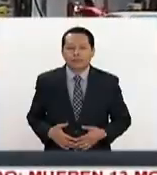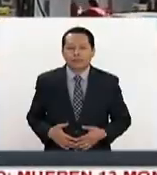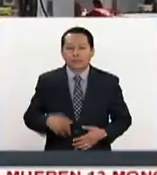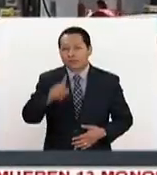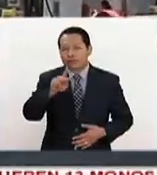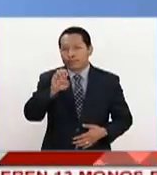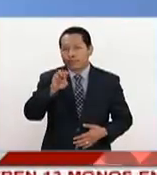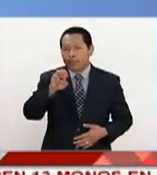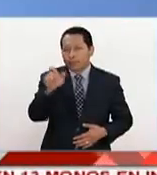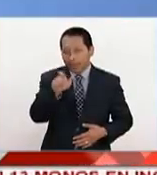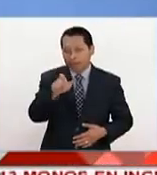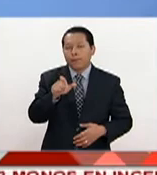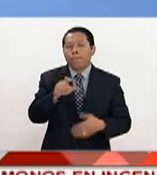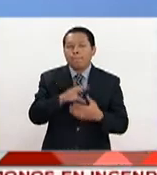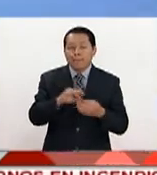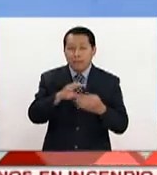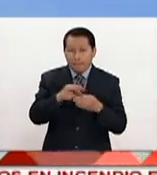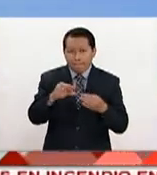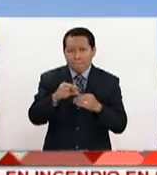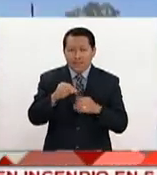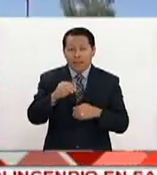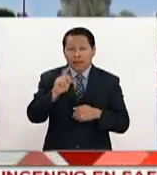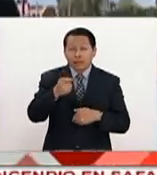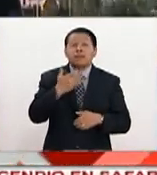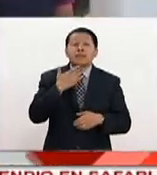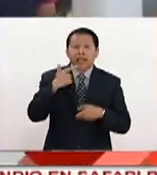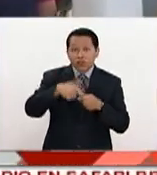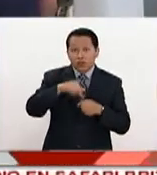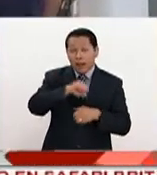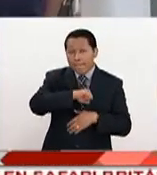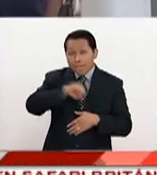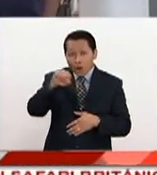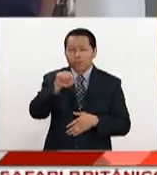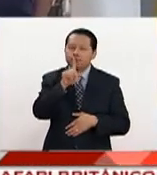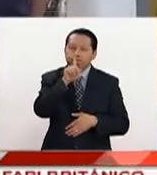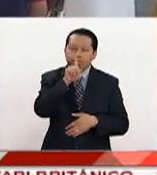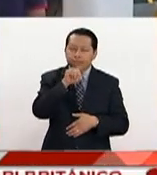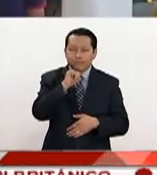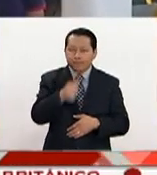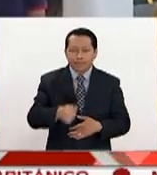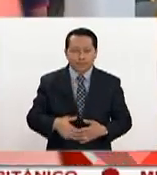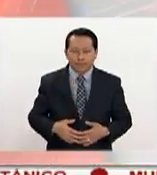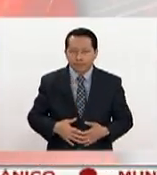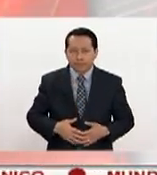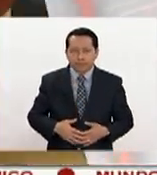Petróleos Mexicanos reiteró que no habrá un incremento brusco en los precios de la gasolina en este inicio de año.